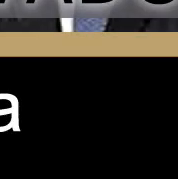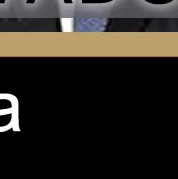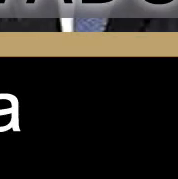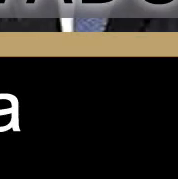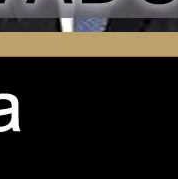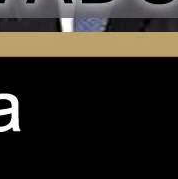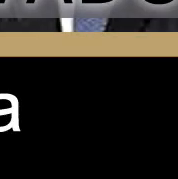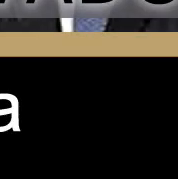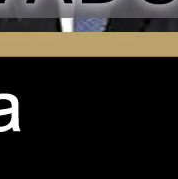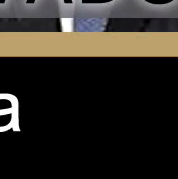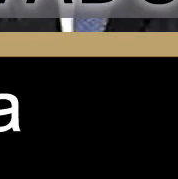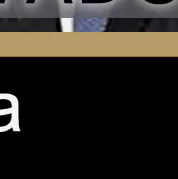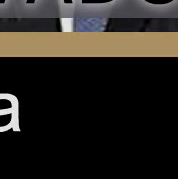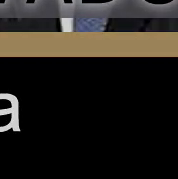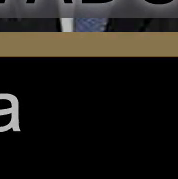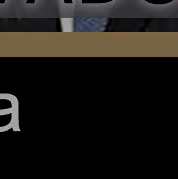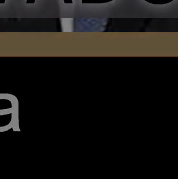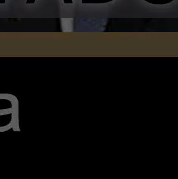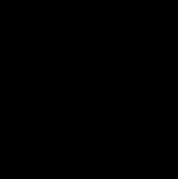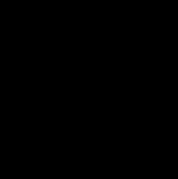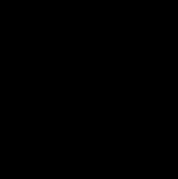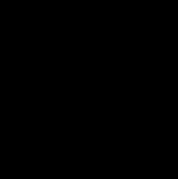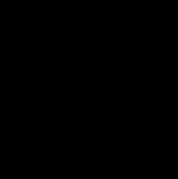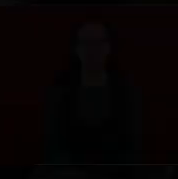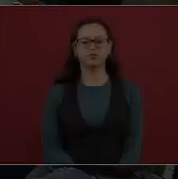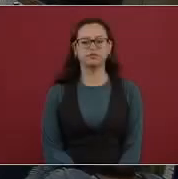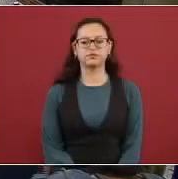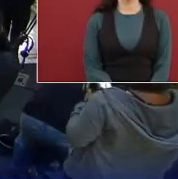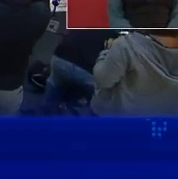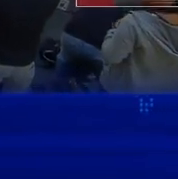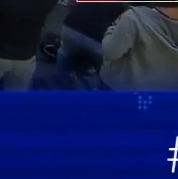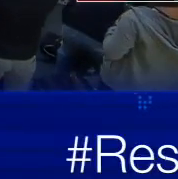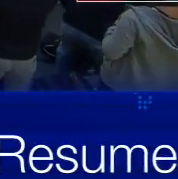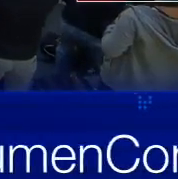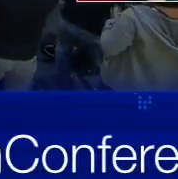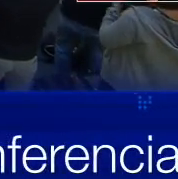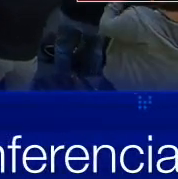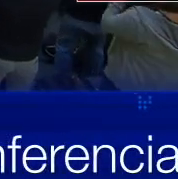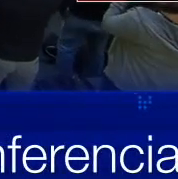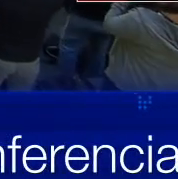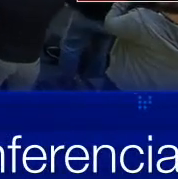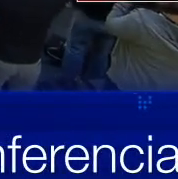En la conferencia de hoy, el presidente Andrés Manuel López Obrador Buenos días.